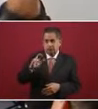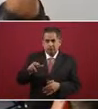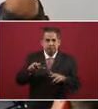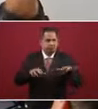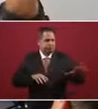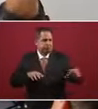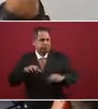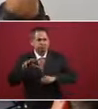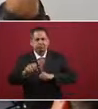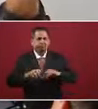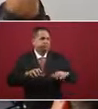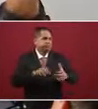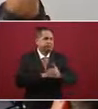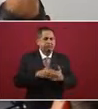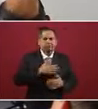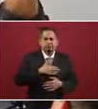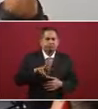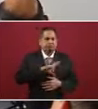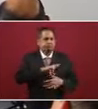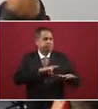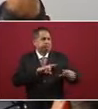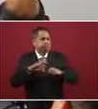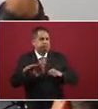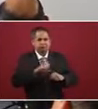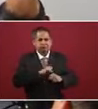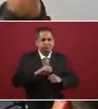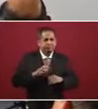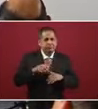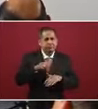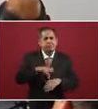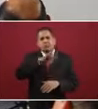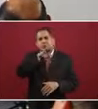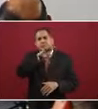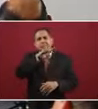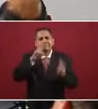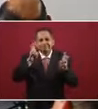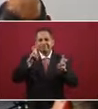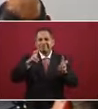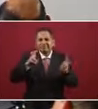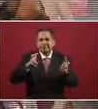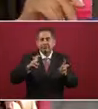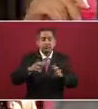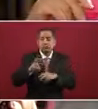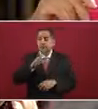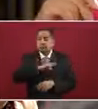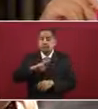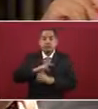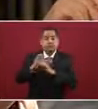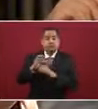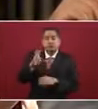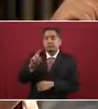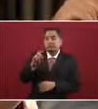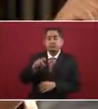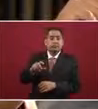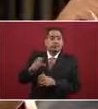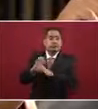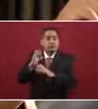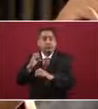privatizando prácticamente el servicio de la basura. Rentó 30 camiones de basura a un costo